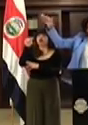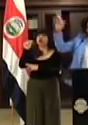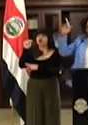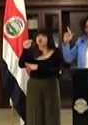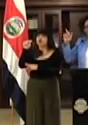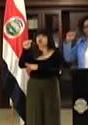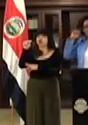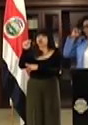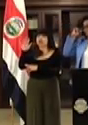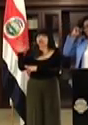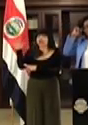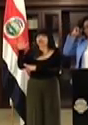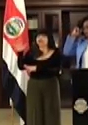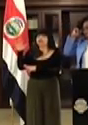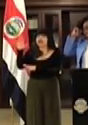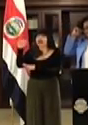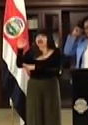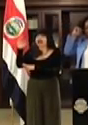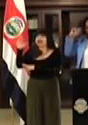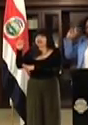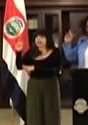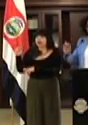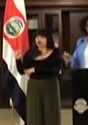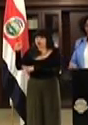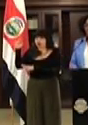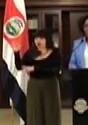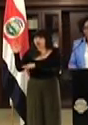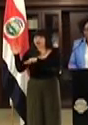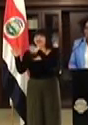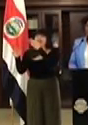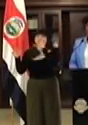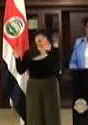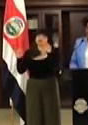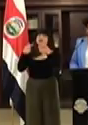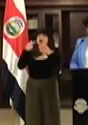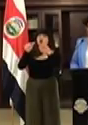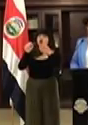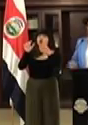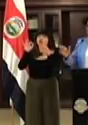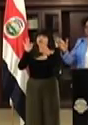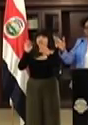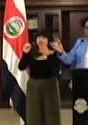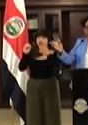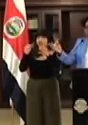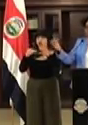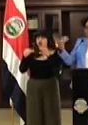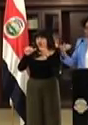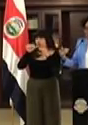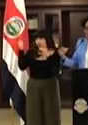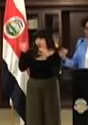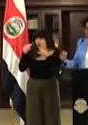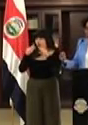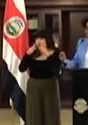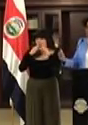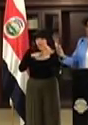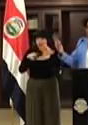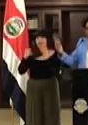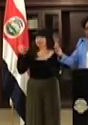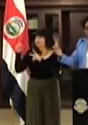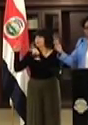venido, estamos trabajando, sumando los esfuerzos hacia el